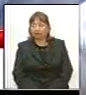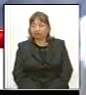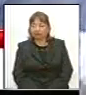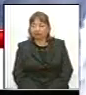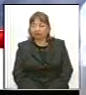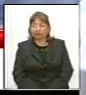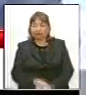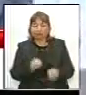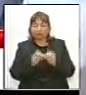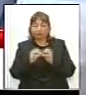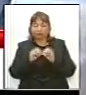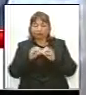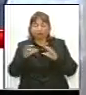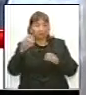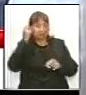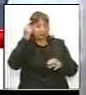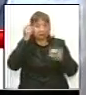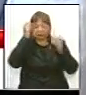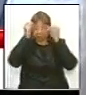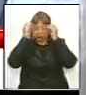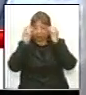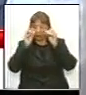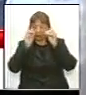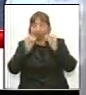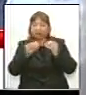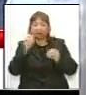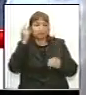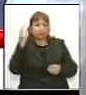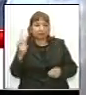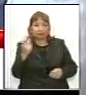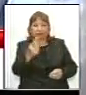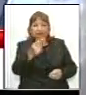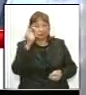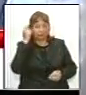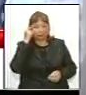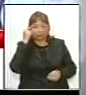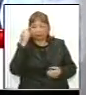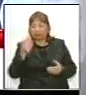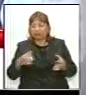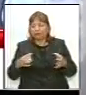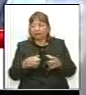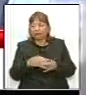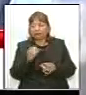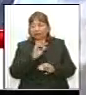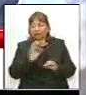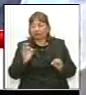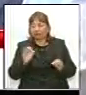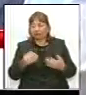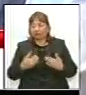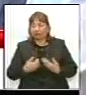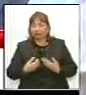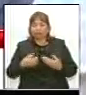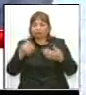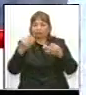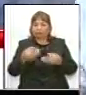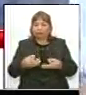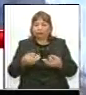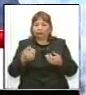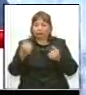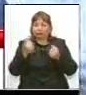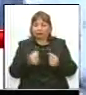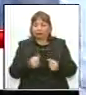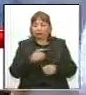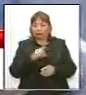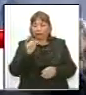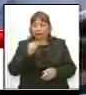se ha esclarecido, se ha escuchado las opiniones, ya sabemos qué piensa cada uno y este consejo no tiene ninguna atribución para tomar una